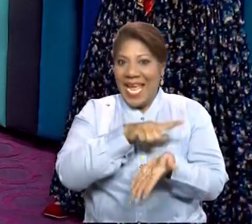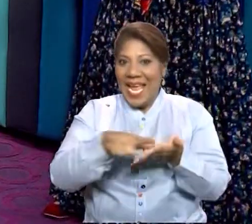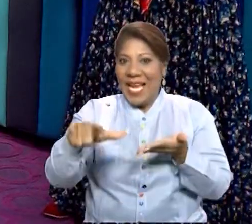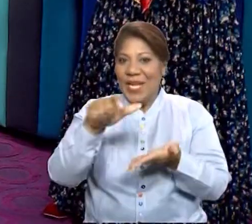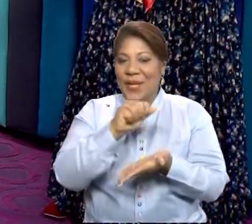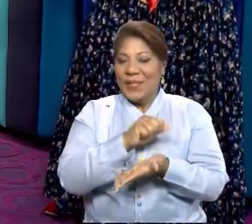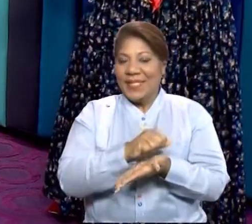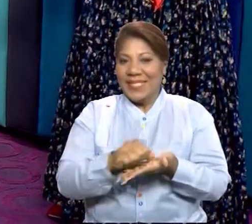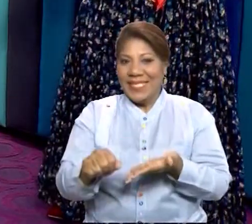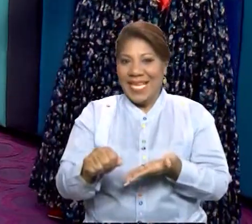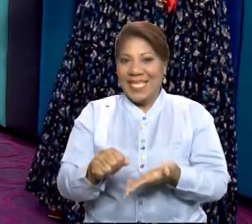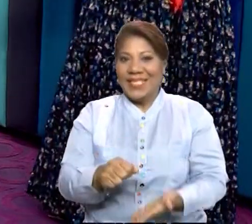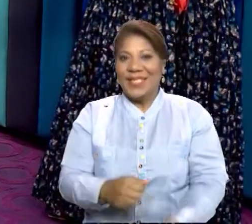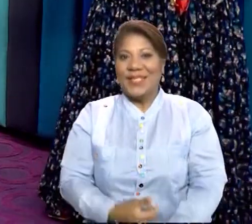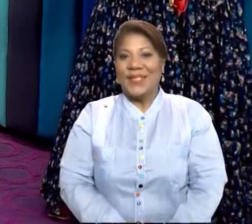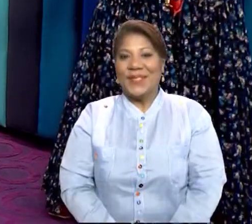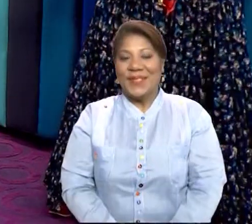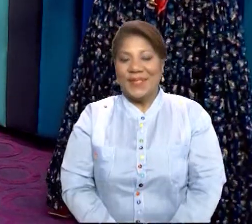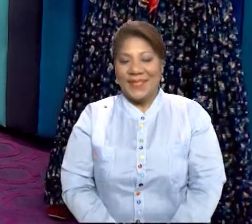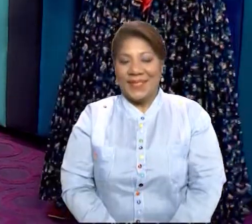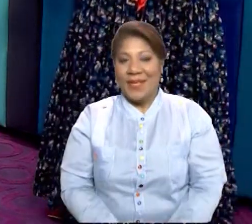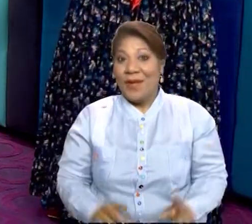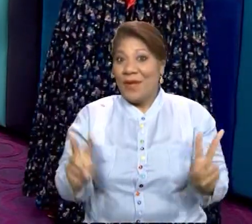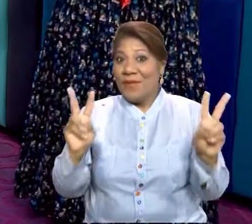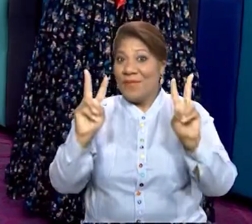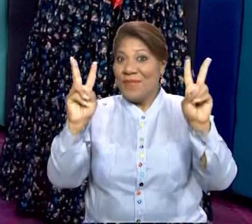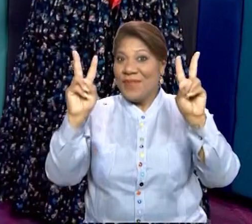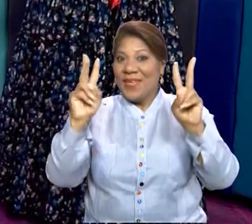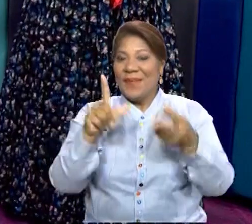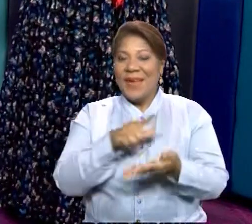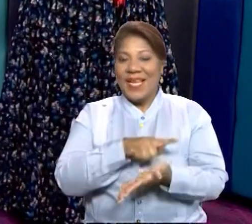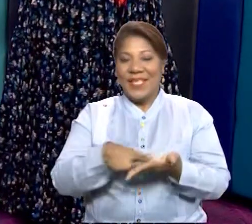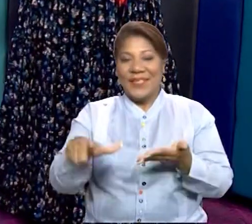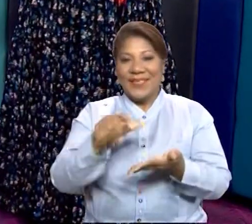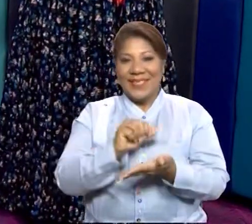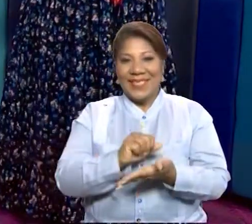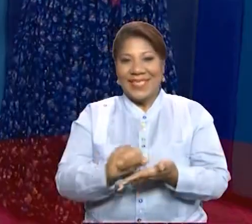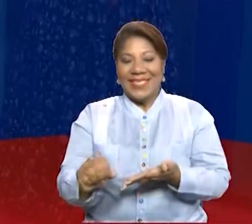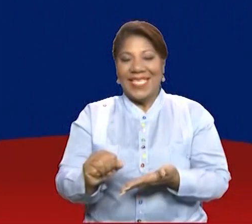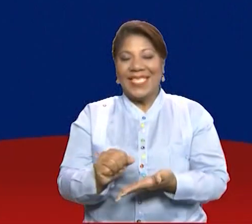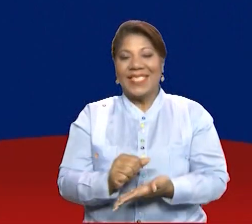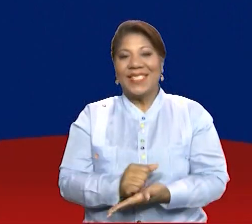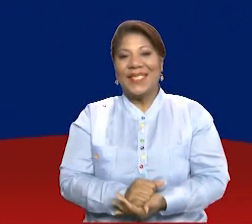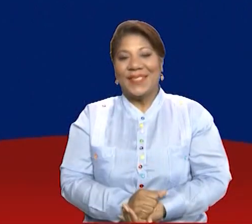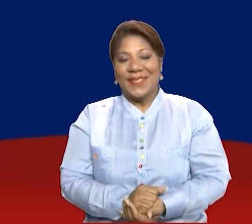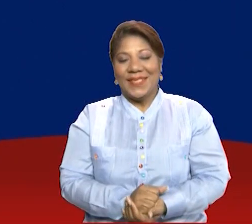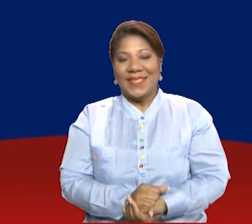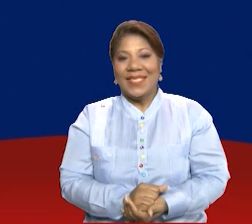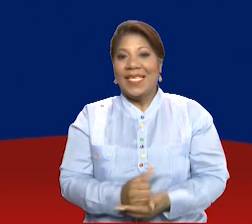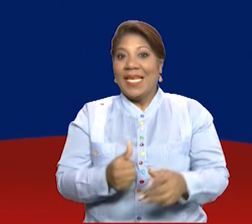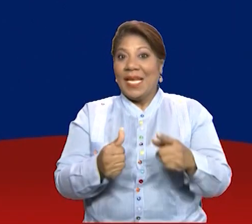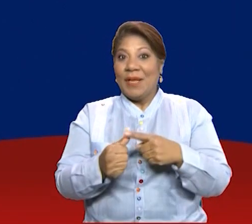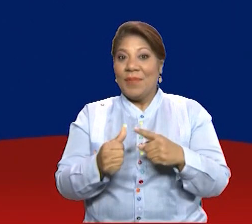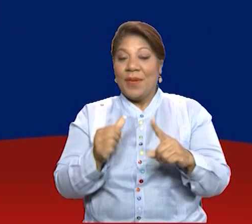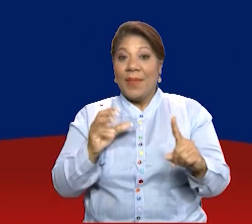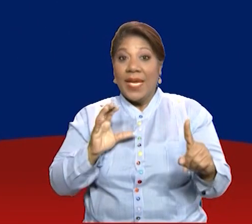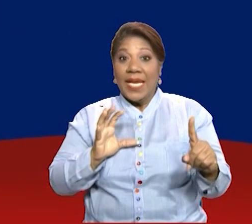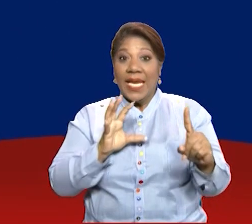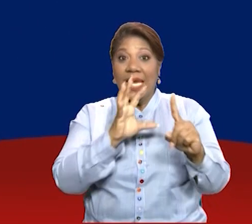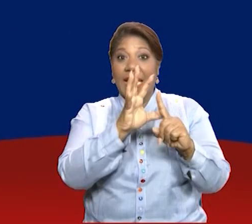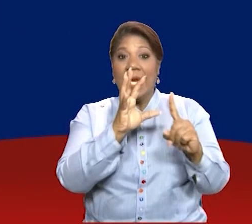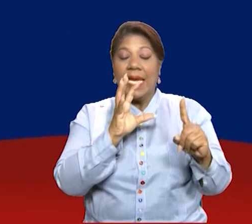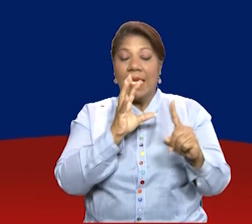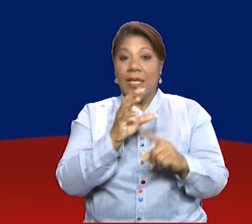En la Villa de los Santos. ¡Ejue, ejue! ¡Viva los Santos! El primer grito de independencia en la Villa de los Santos fue un